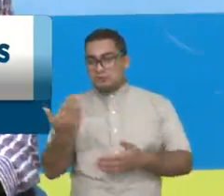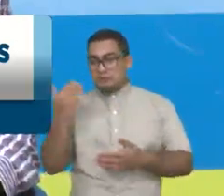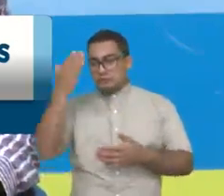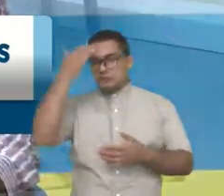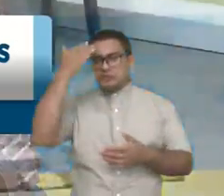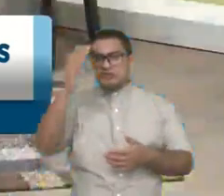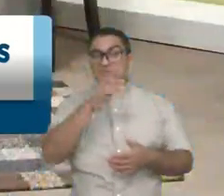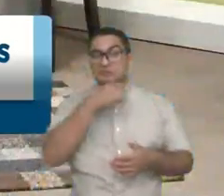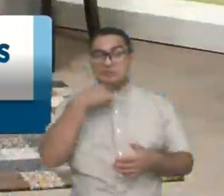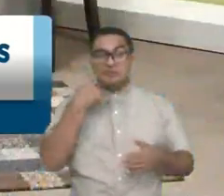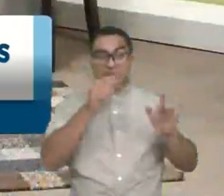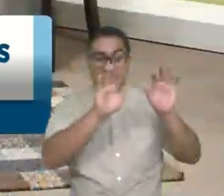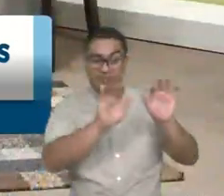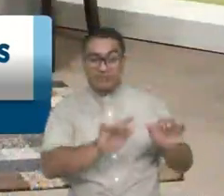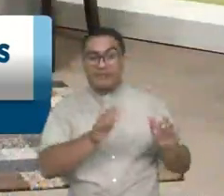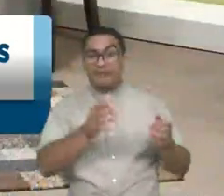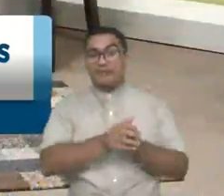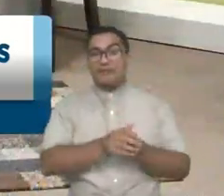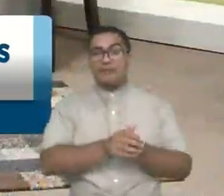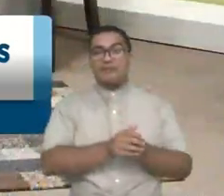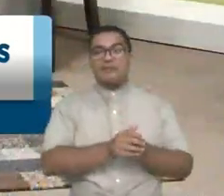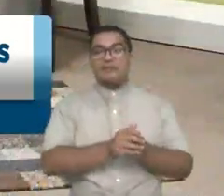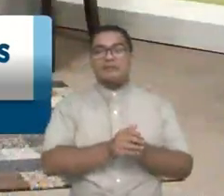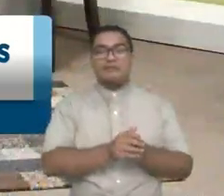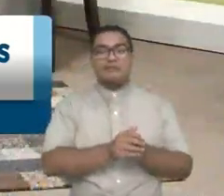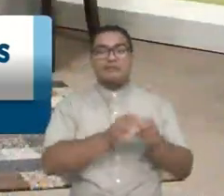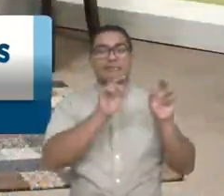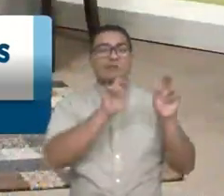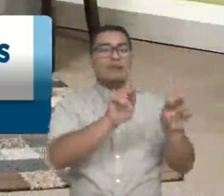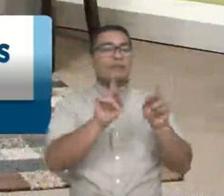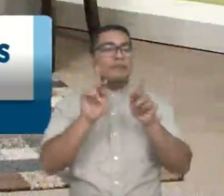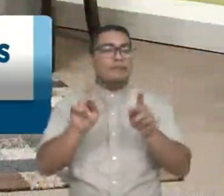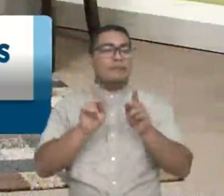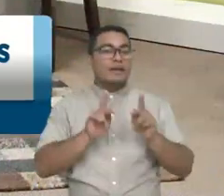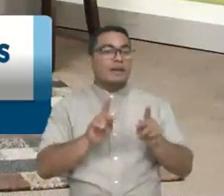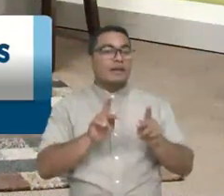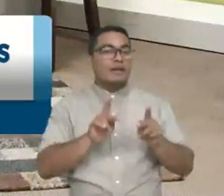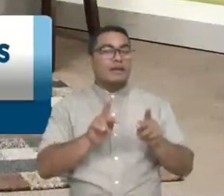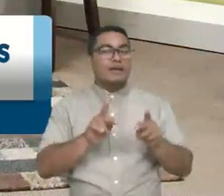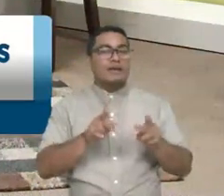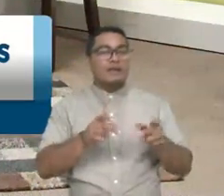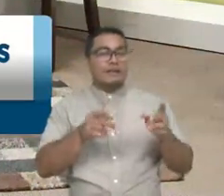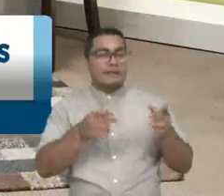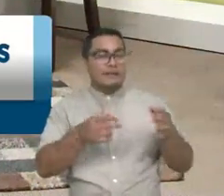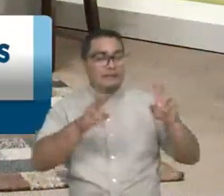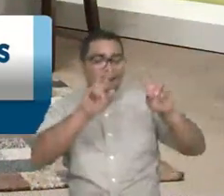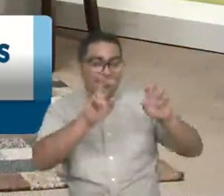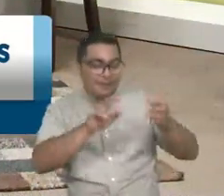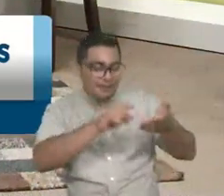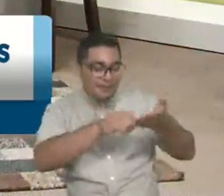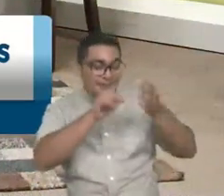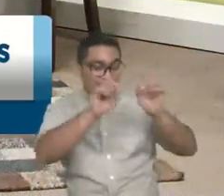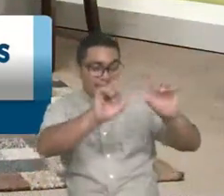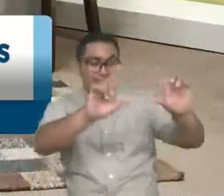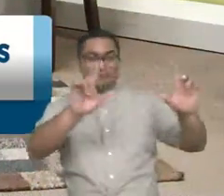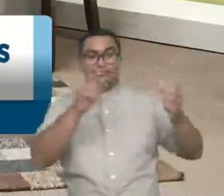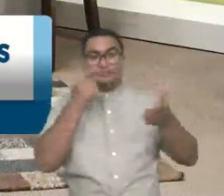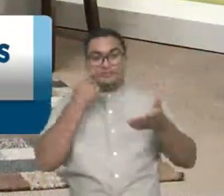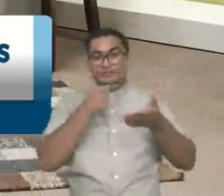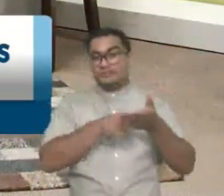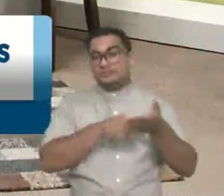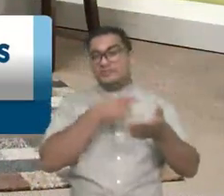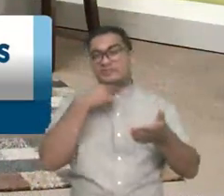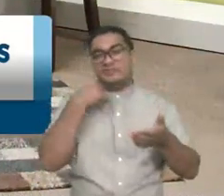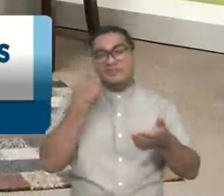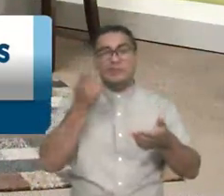pero página no, que acaba de ser? Es que no todas las personas, no todas las personas se toman la molestia de revisar eso. Correcto. Por eso